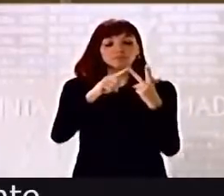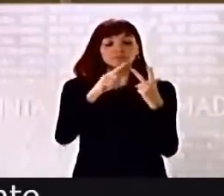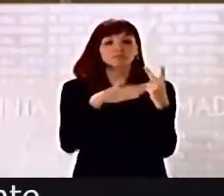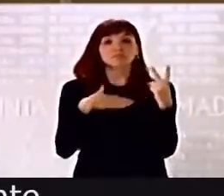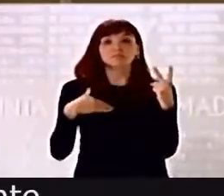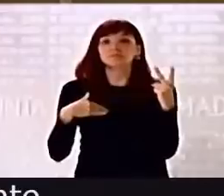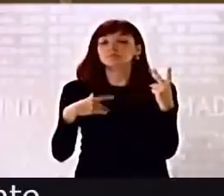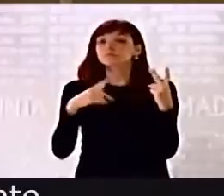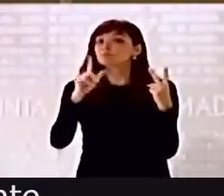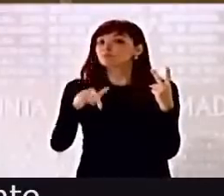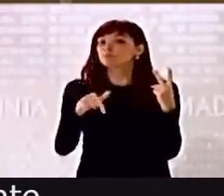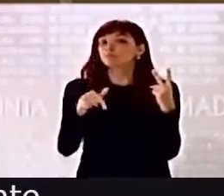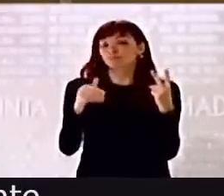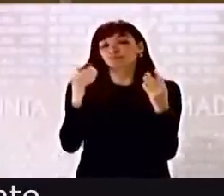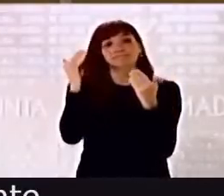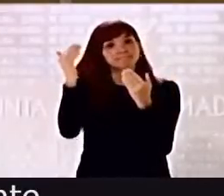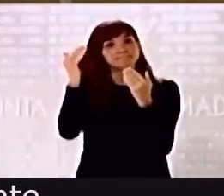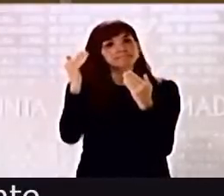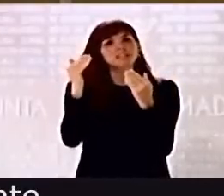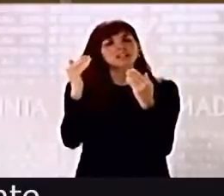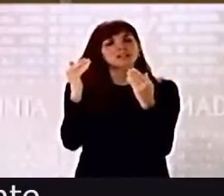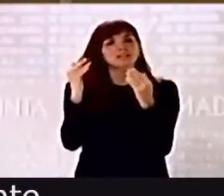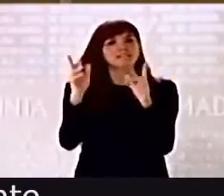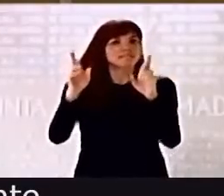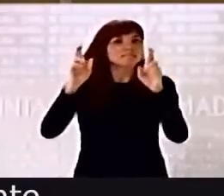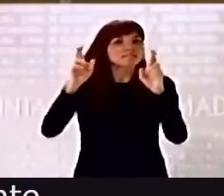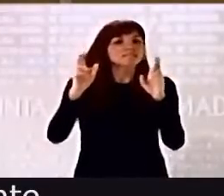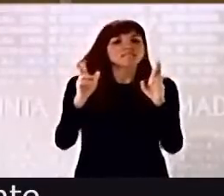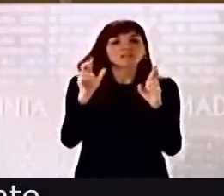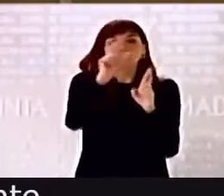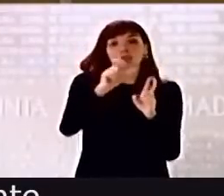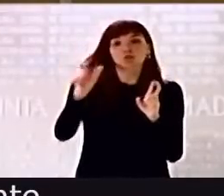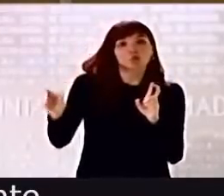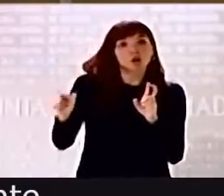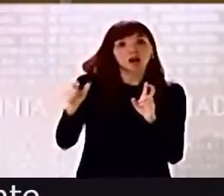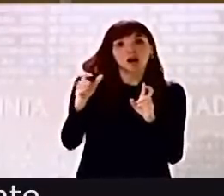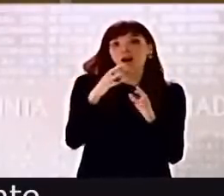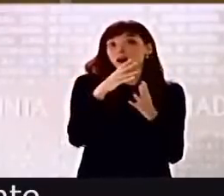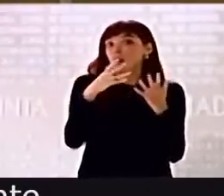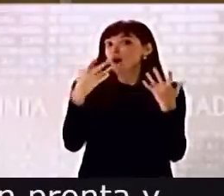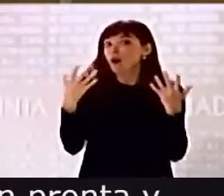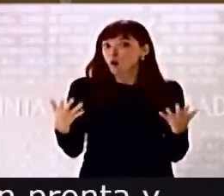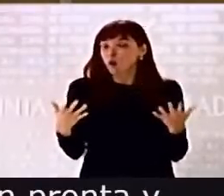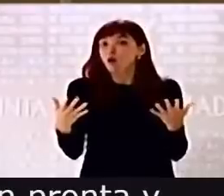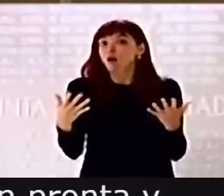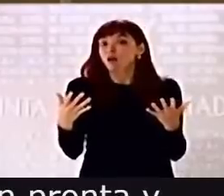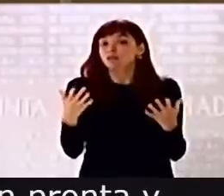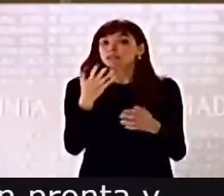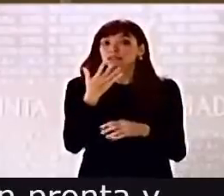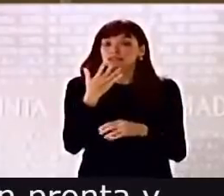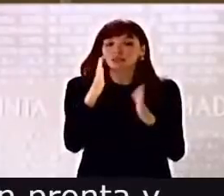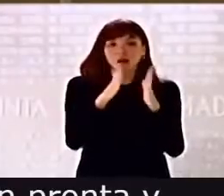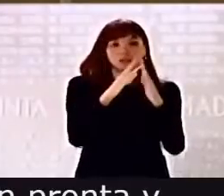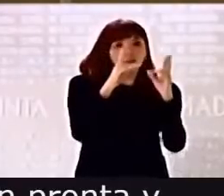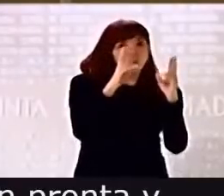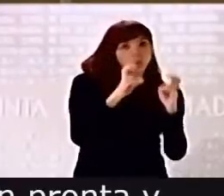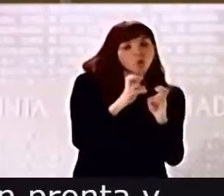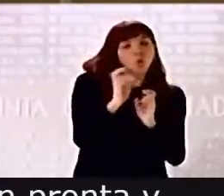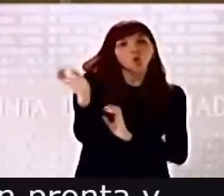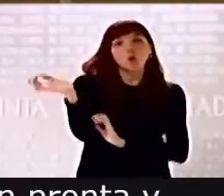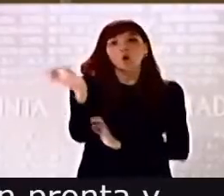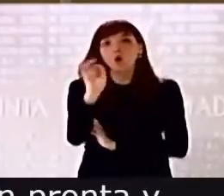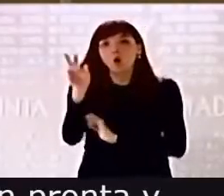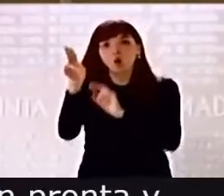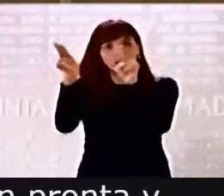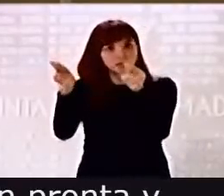desearle una recuperación pronta y completa a todas aquellas personas que en este momento, bien estén en domicilio, bien estén en residencias,